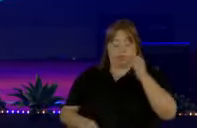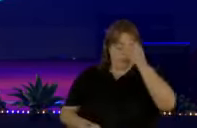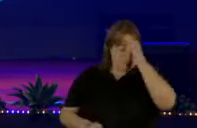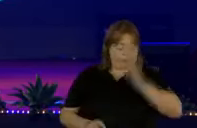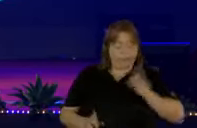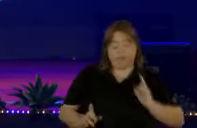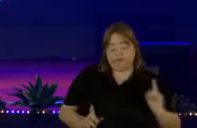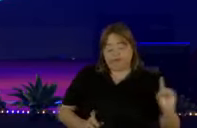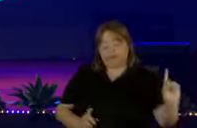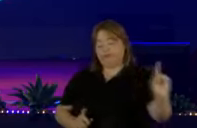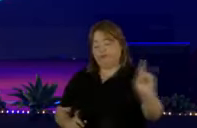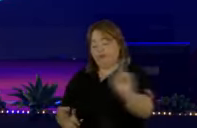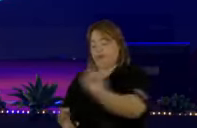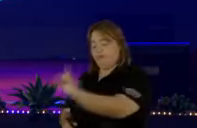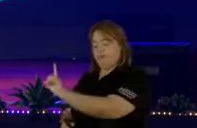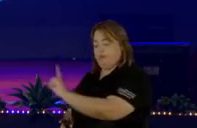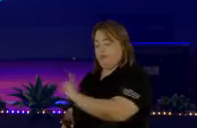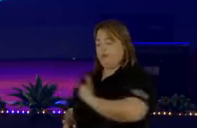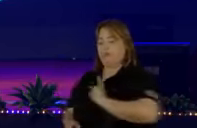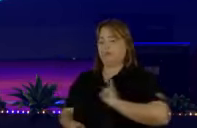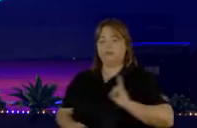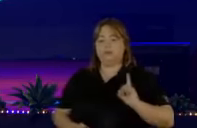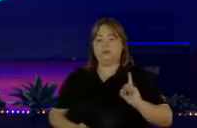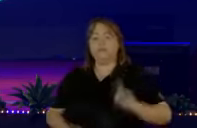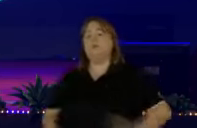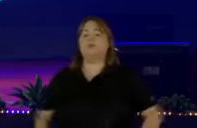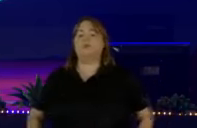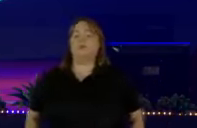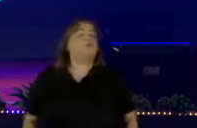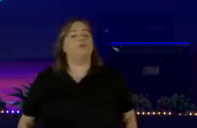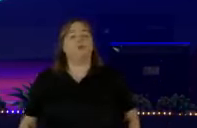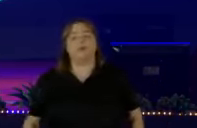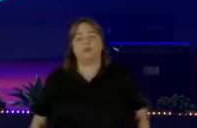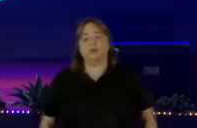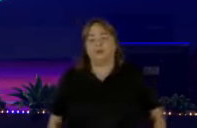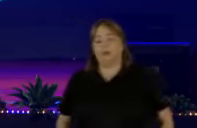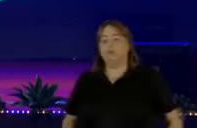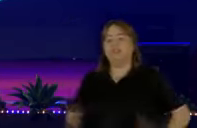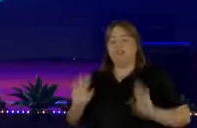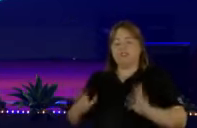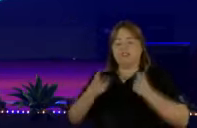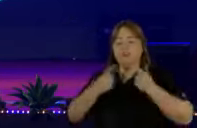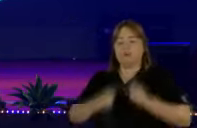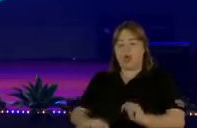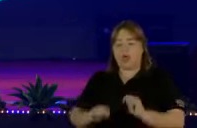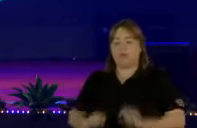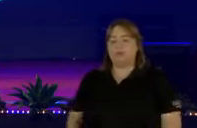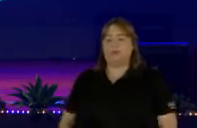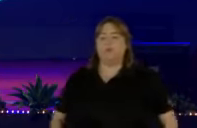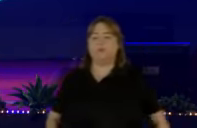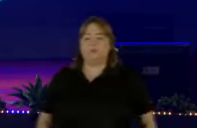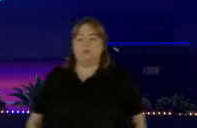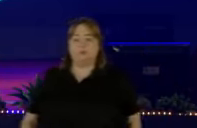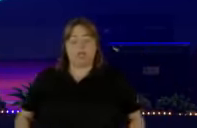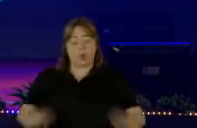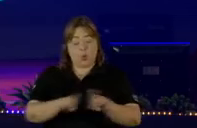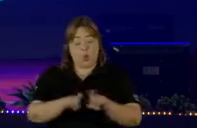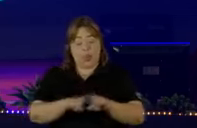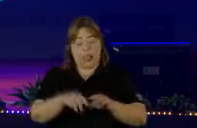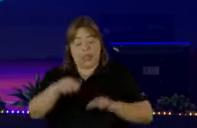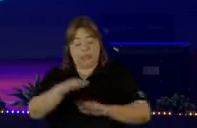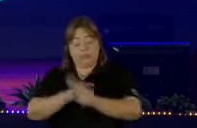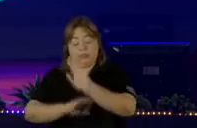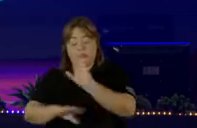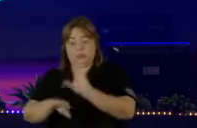entonces los que no son tan diestros en ese asunto, pues, aunque algunos empiezan y no terminan, pero no importa. Pero aquí también adentro,